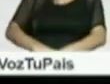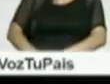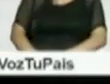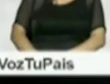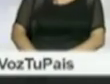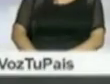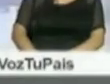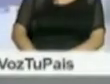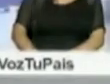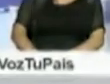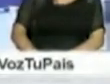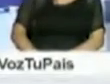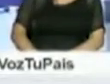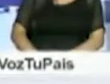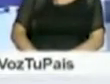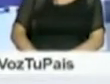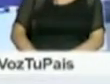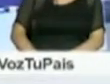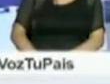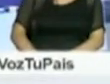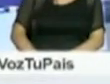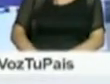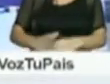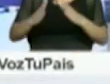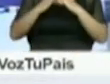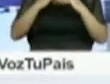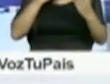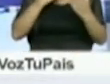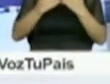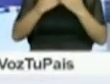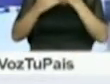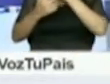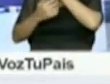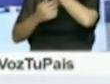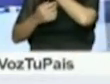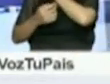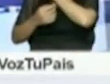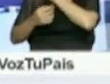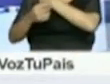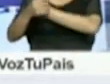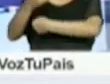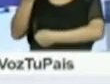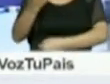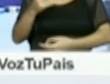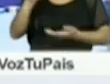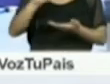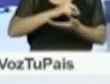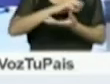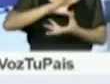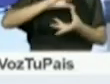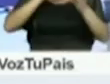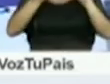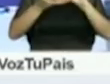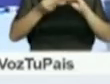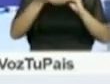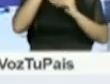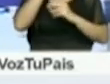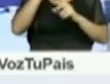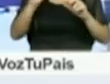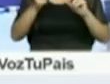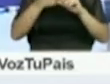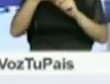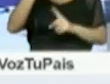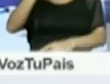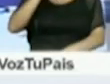Noticiero Ciudadano. Muchas gracias, Cristina. La Compañía Nacional de Danza adaptó la obra La Consagración de la Primavera